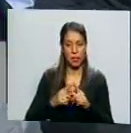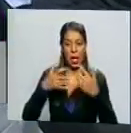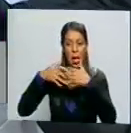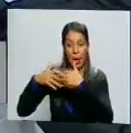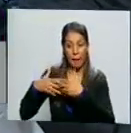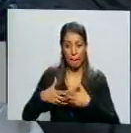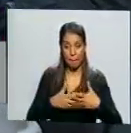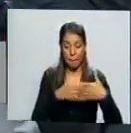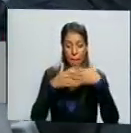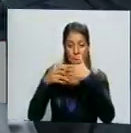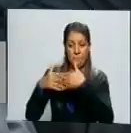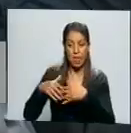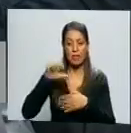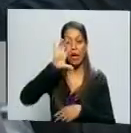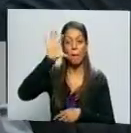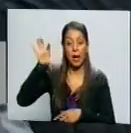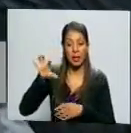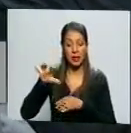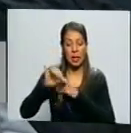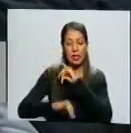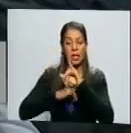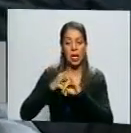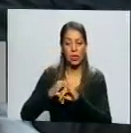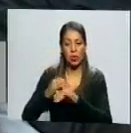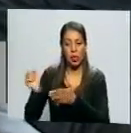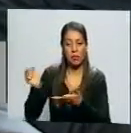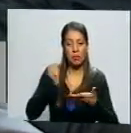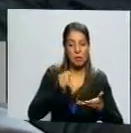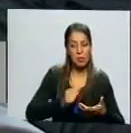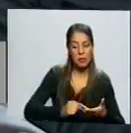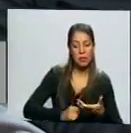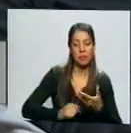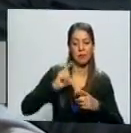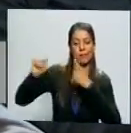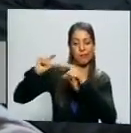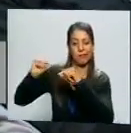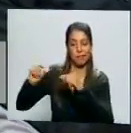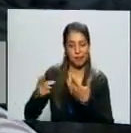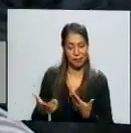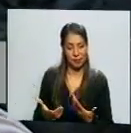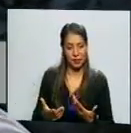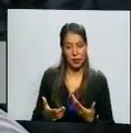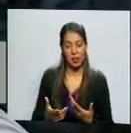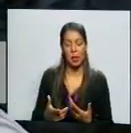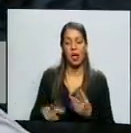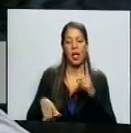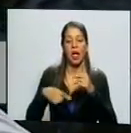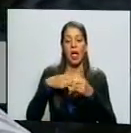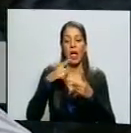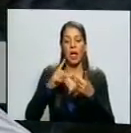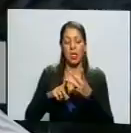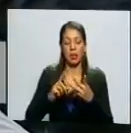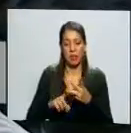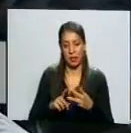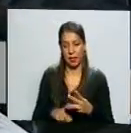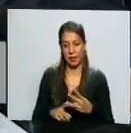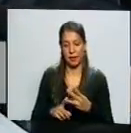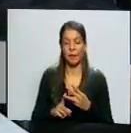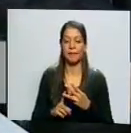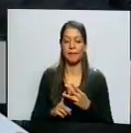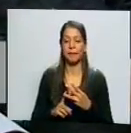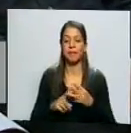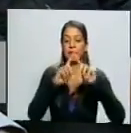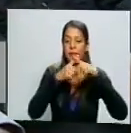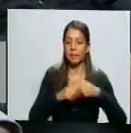la inversión extranjera. Y a ello se le suma el bloqueo de las operaciones financieras